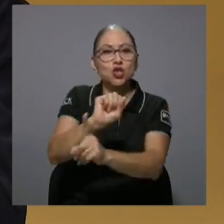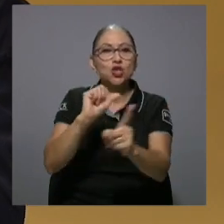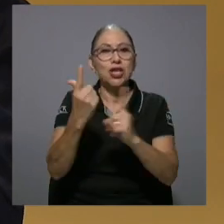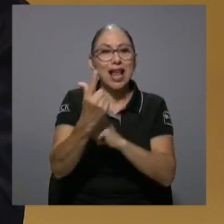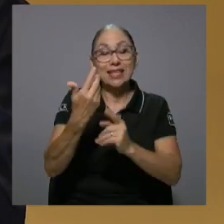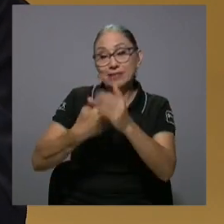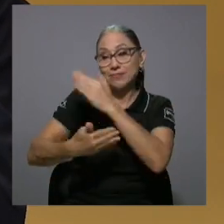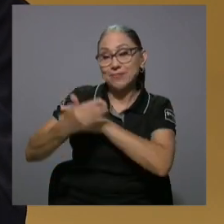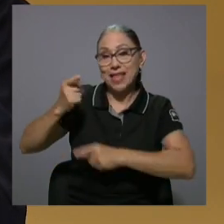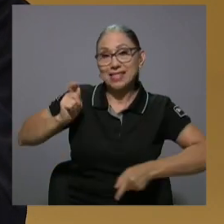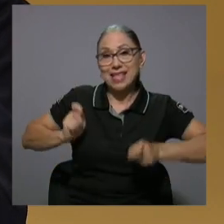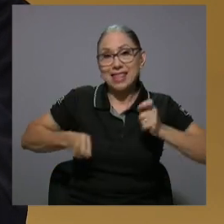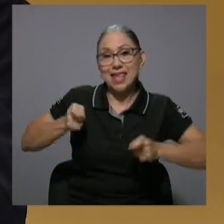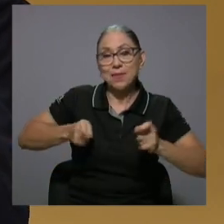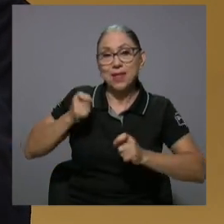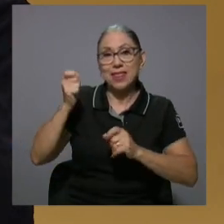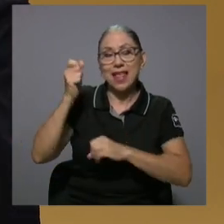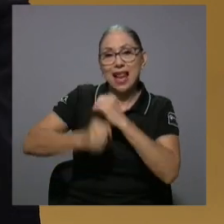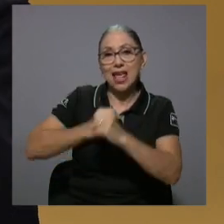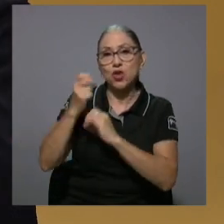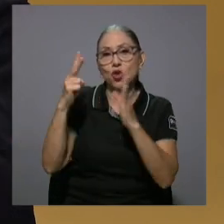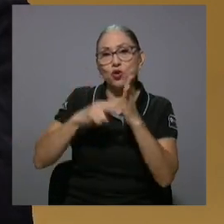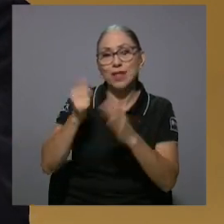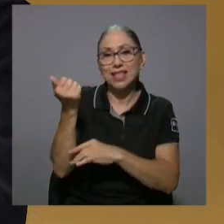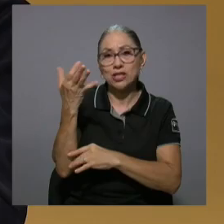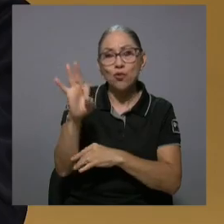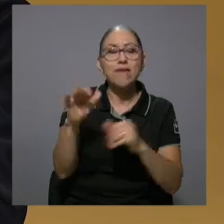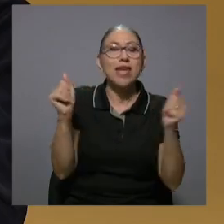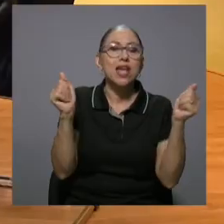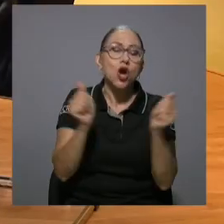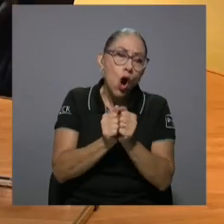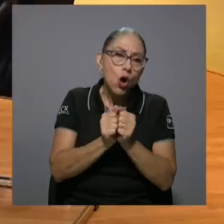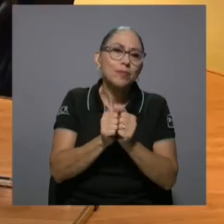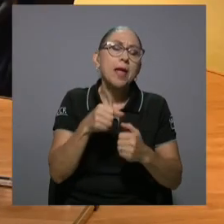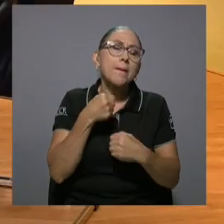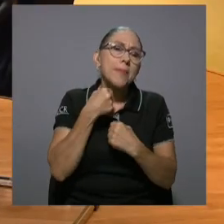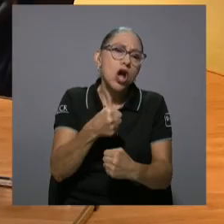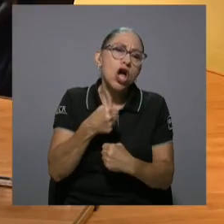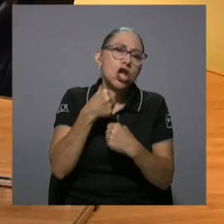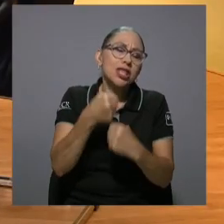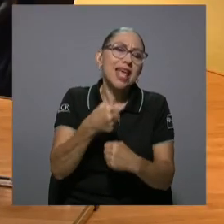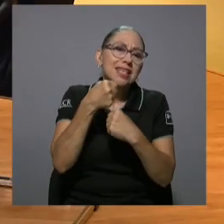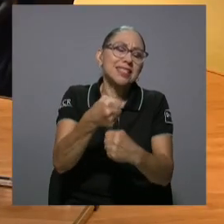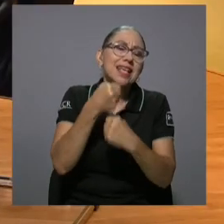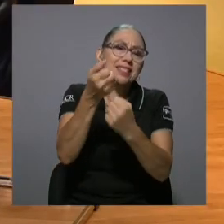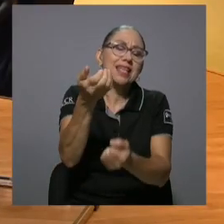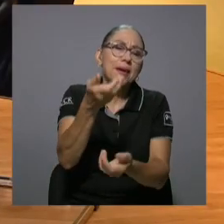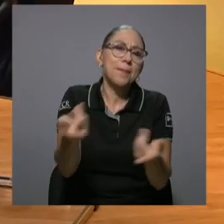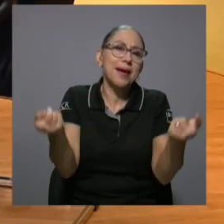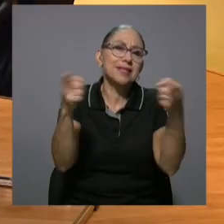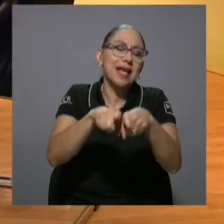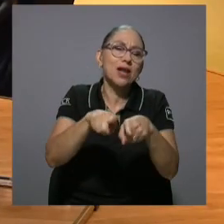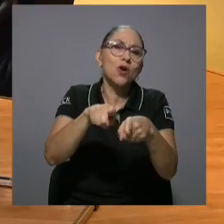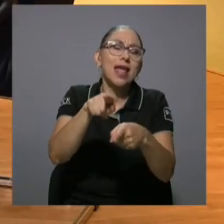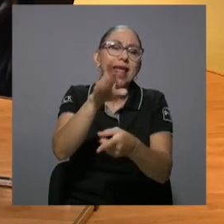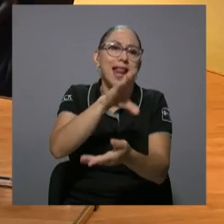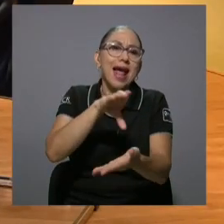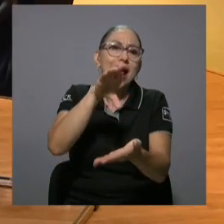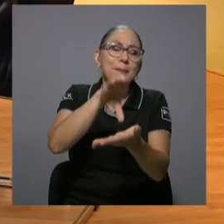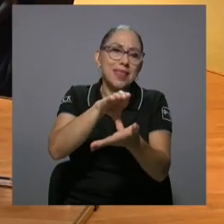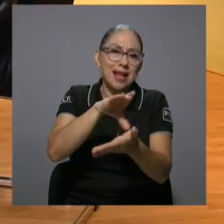septiembre, a partir de septiembre de 2019, con las grandes protestas que hubo en Santiago. Lo paradójico fue